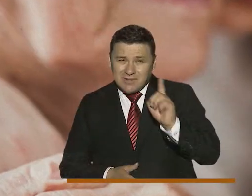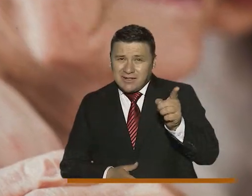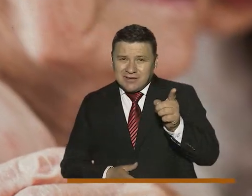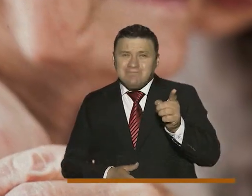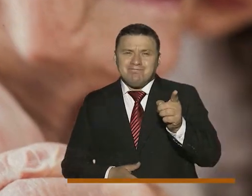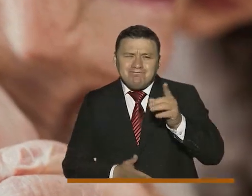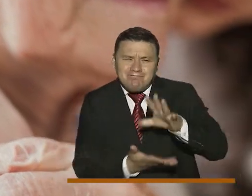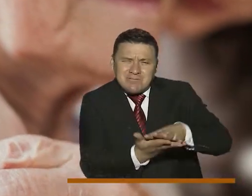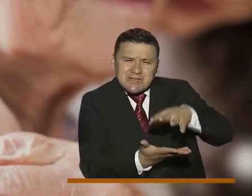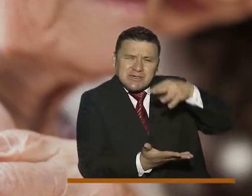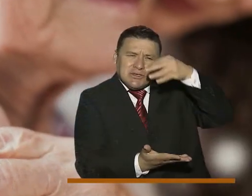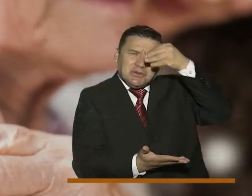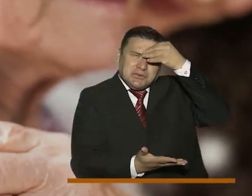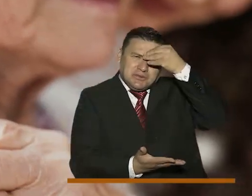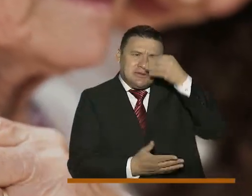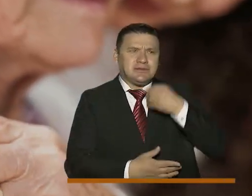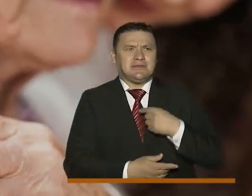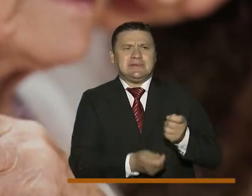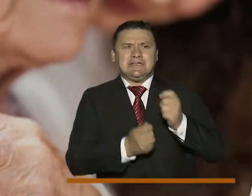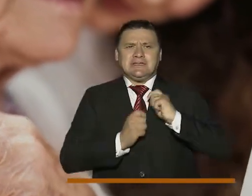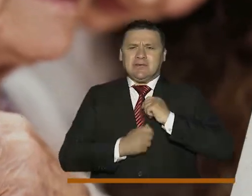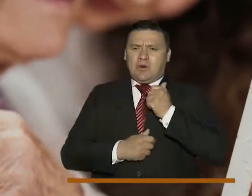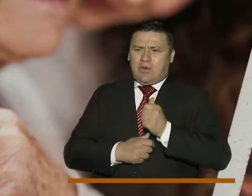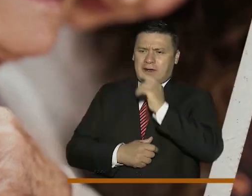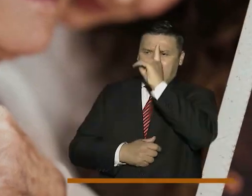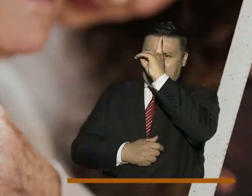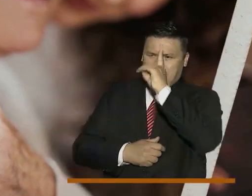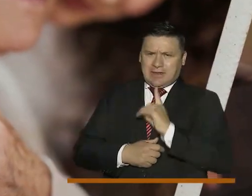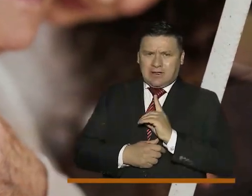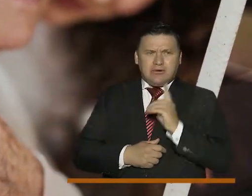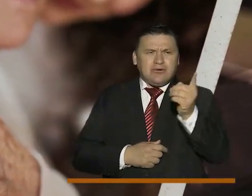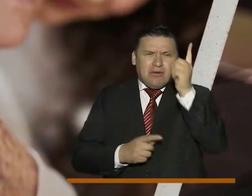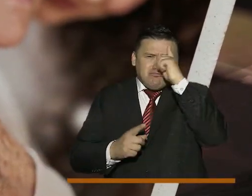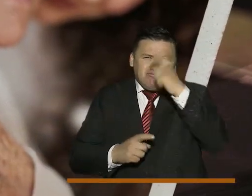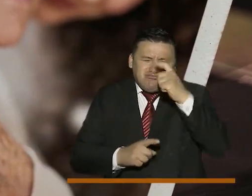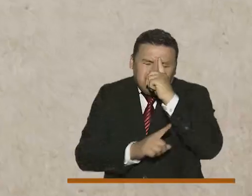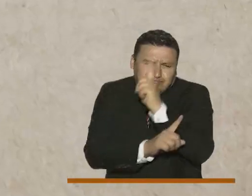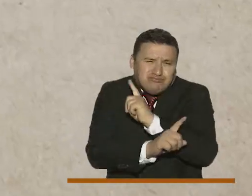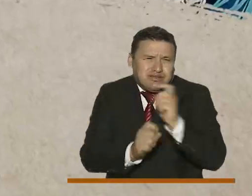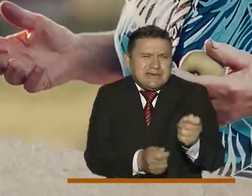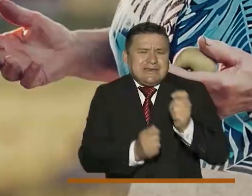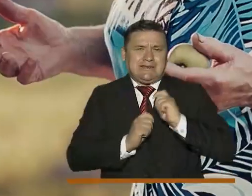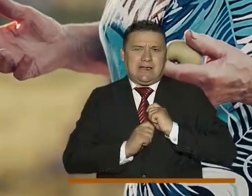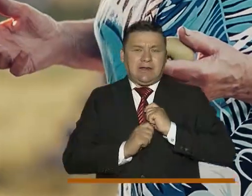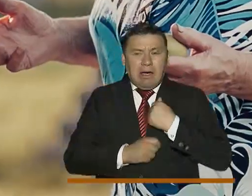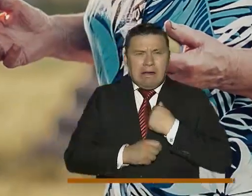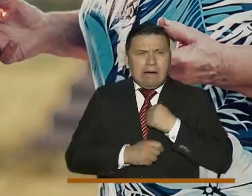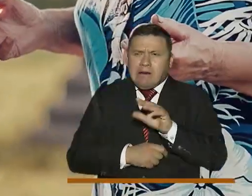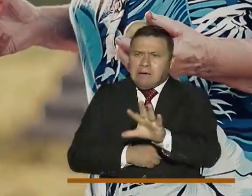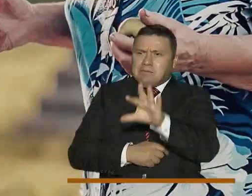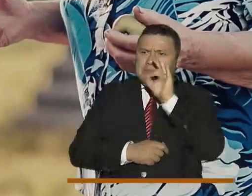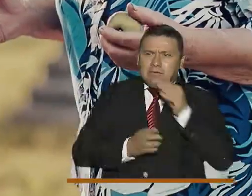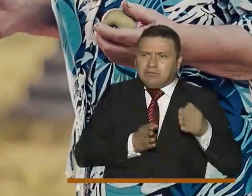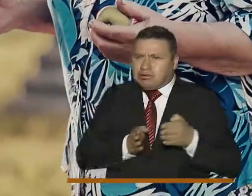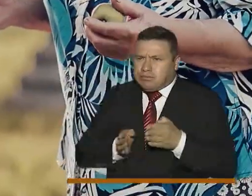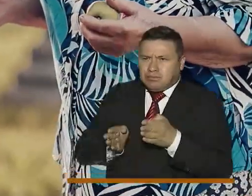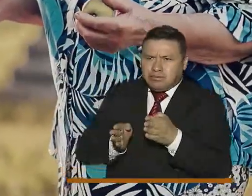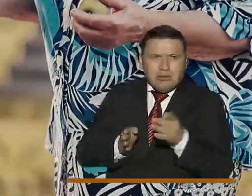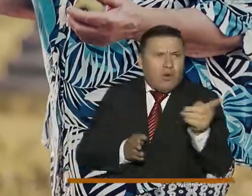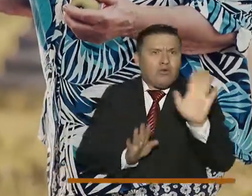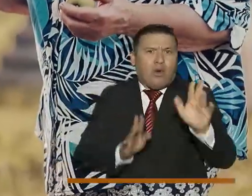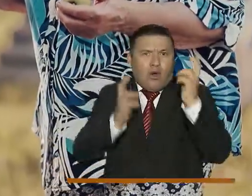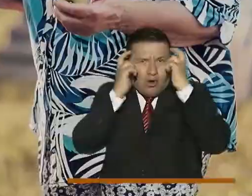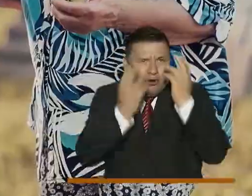De ti hemos aprendido a tomar buenas decisiones con tu sabiduría, a elegir el mejor camino con